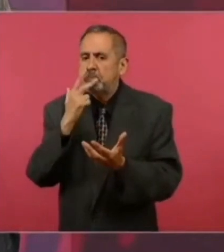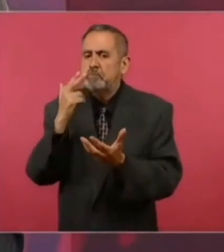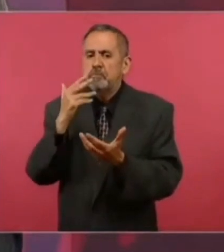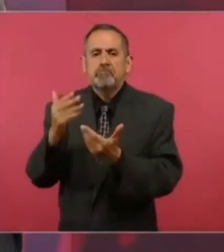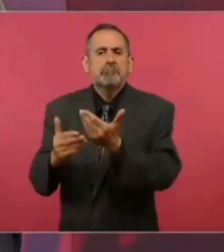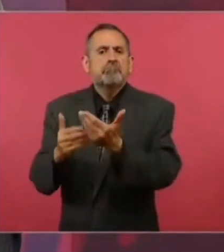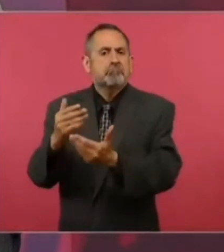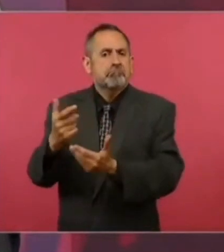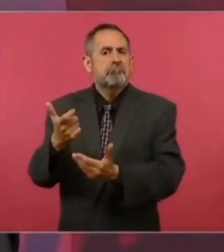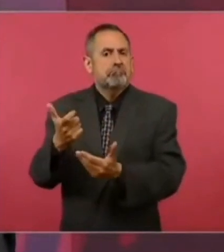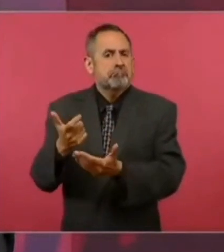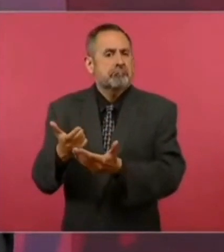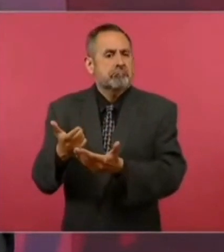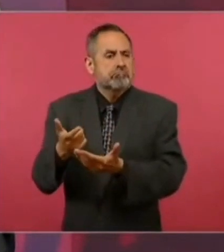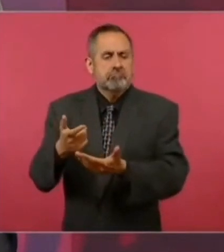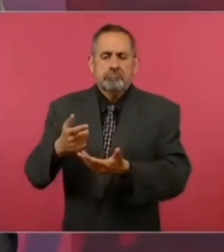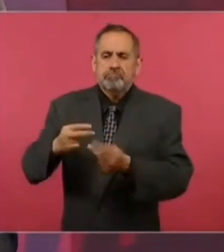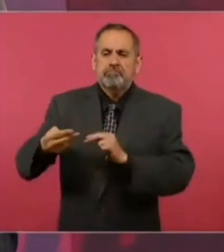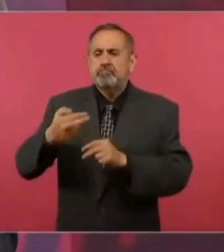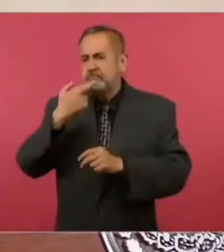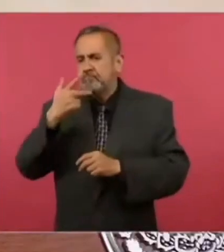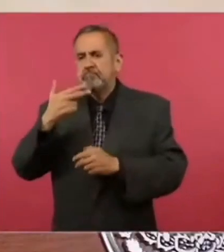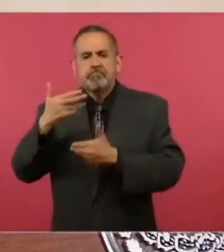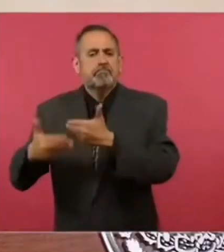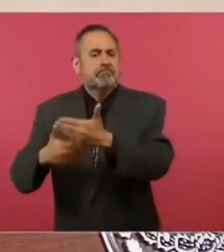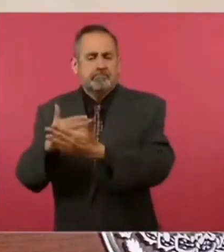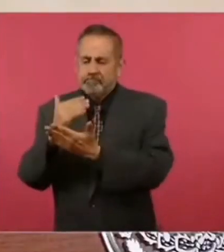y se ha reducido